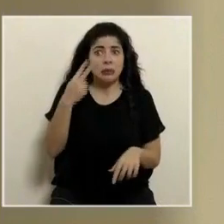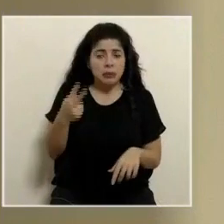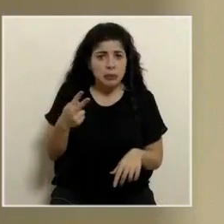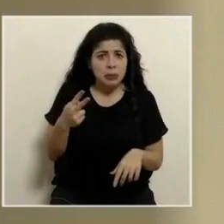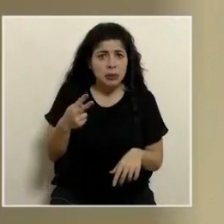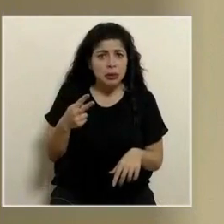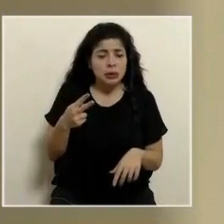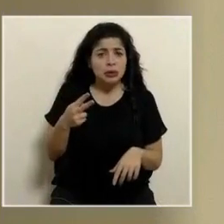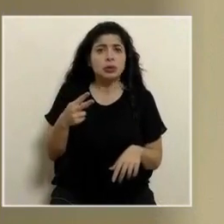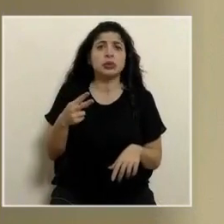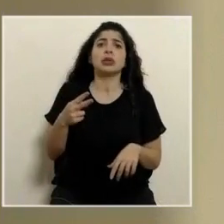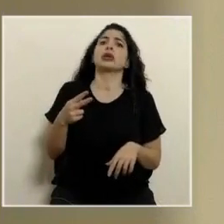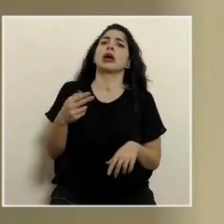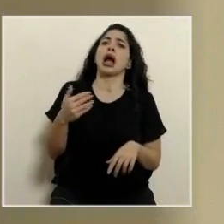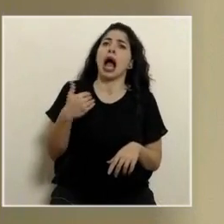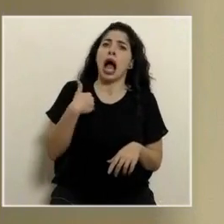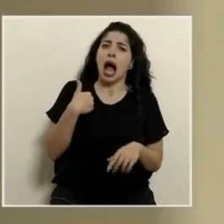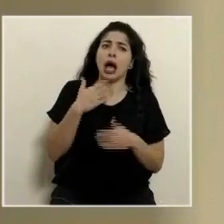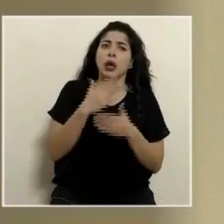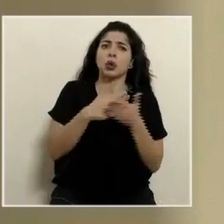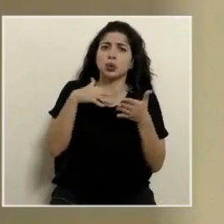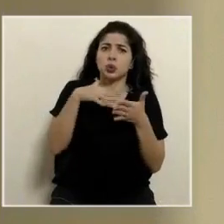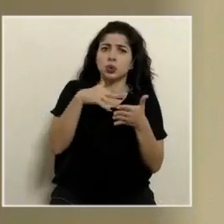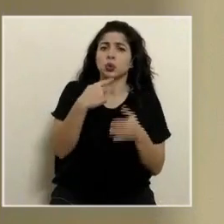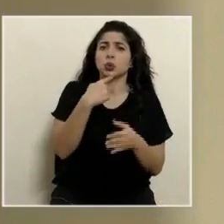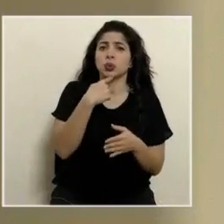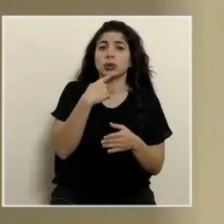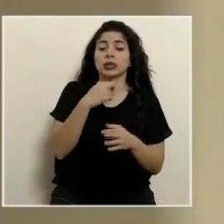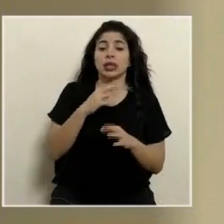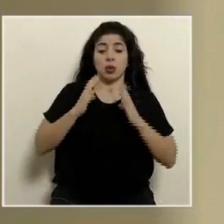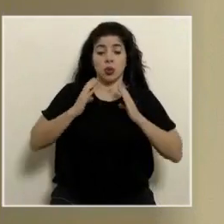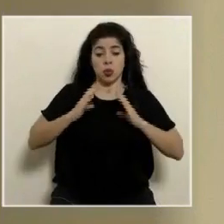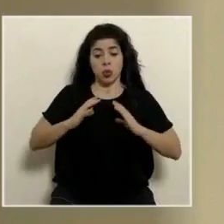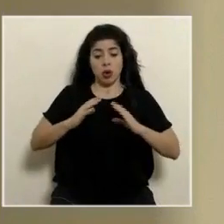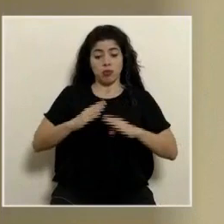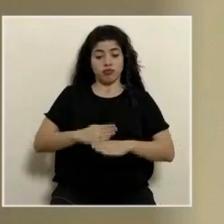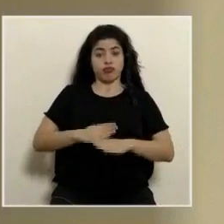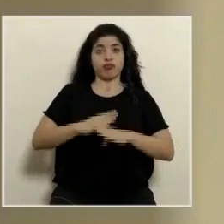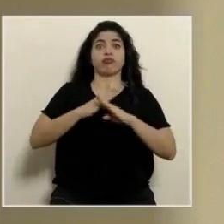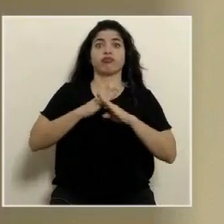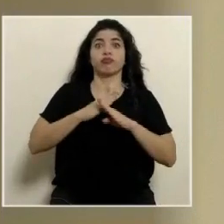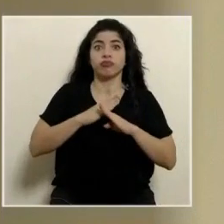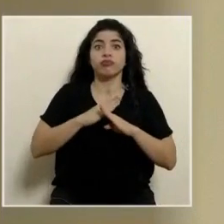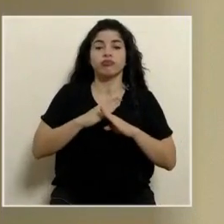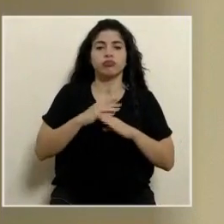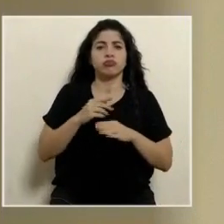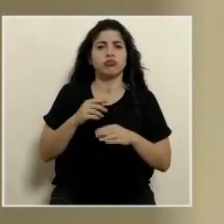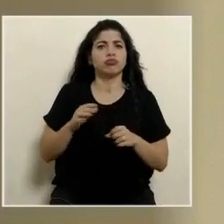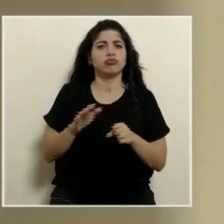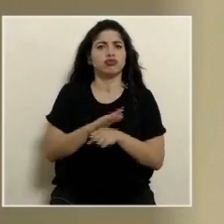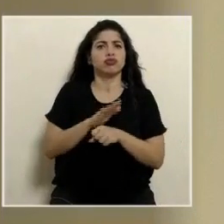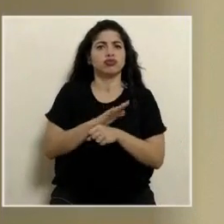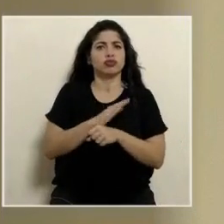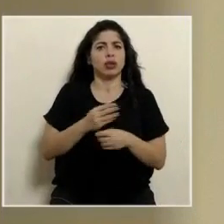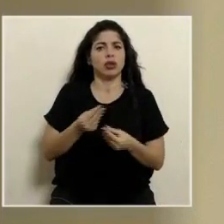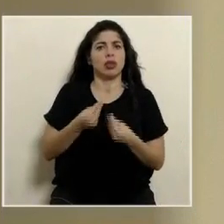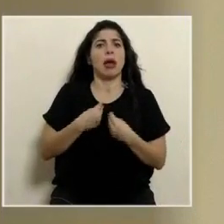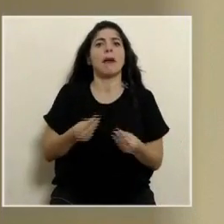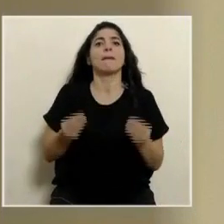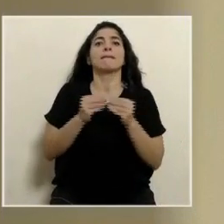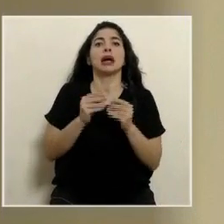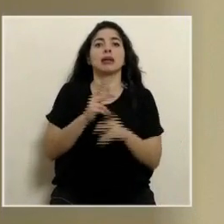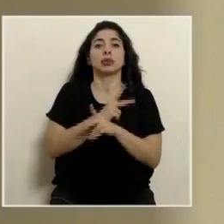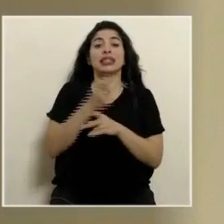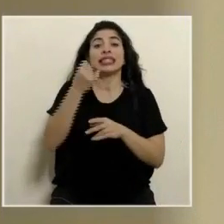justamente hay estudios que indican que la respuesta inmunológica se favorece especialmente para conferir un poco más de protección en